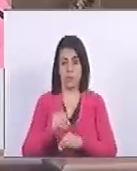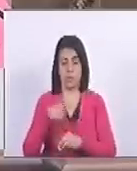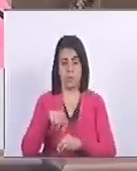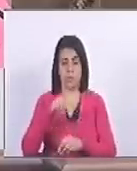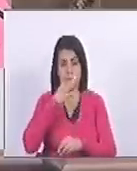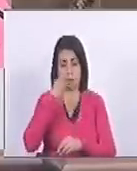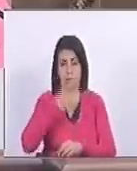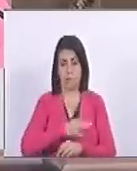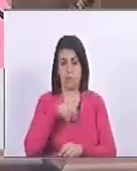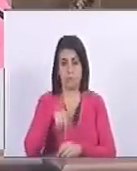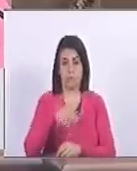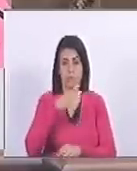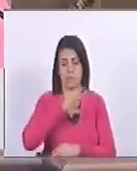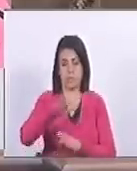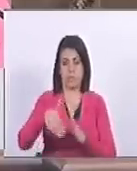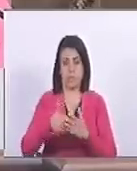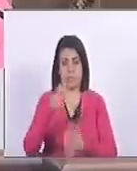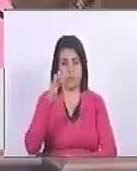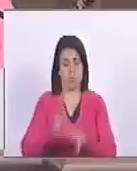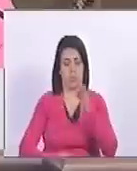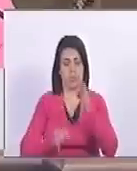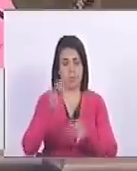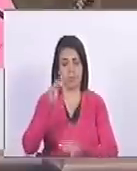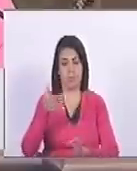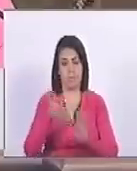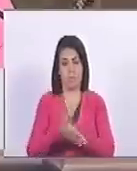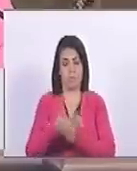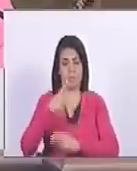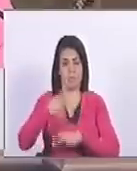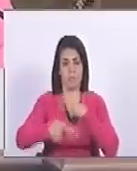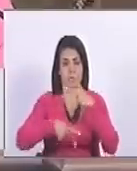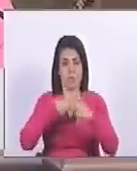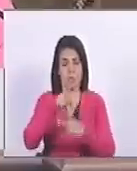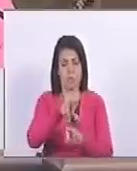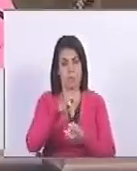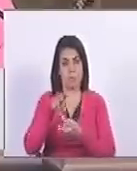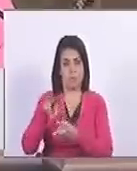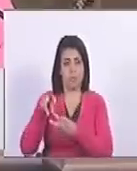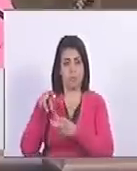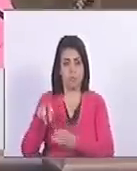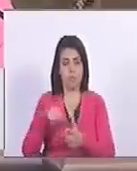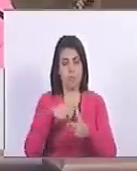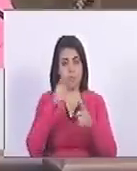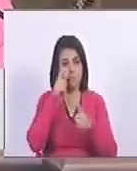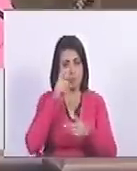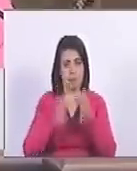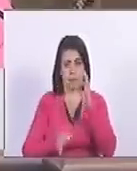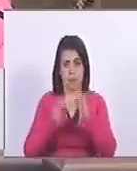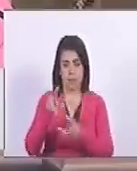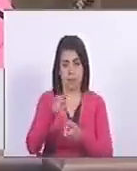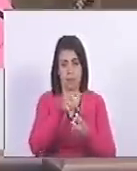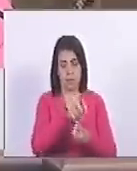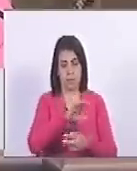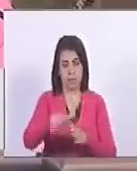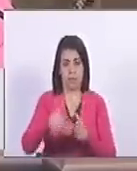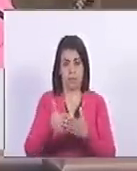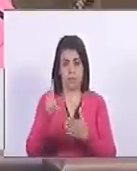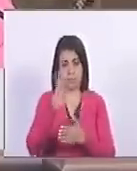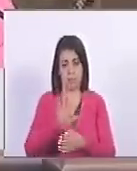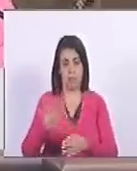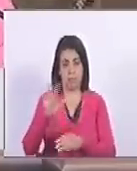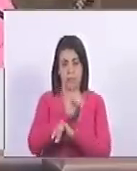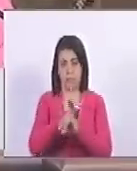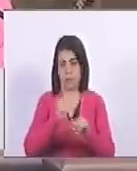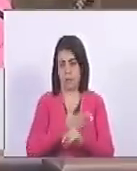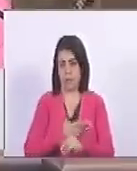certeza y seguridad jurídica sobre los procedimientos tributarios y cargas fiscales aplicables en el territorio nacional. En